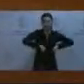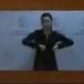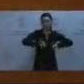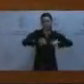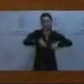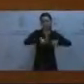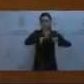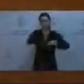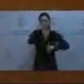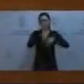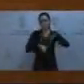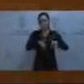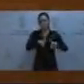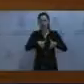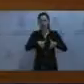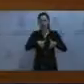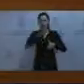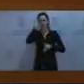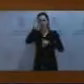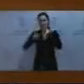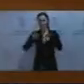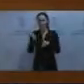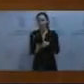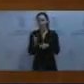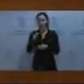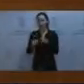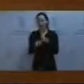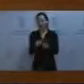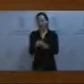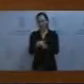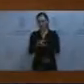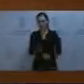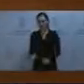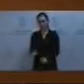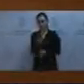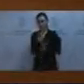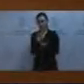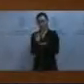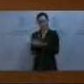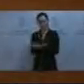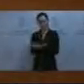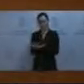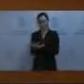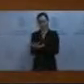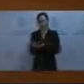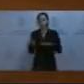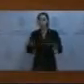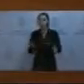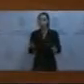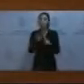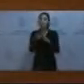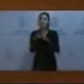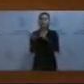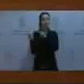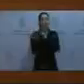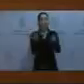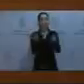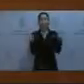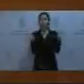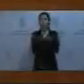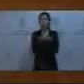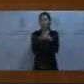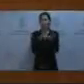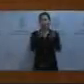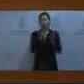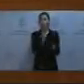estos mineros que no podrán ejercer sus funciones, lo que conducirá a su despido. Ante estas circunstancias, nuestro grupo está de acuerdo con el